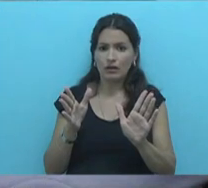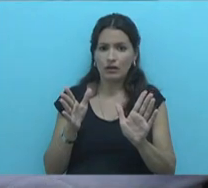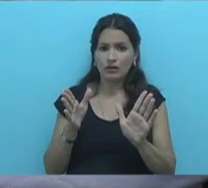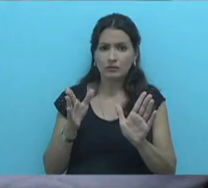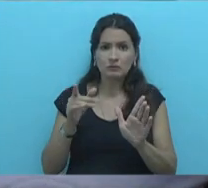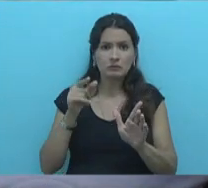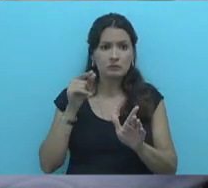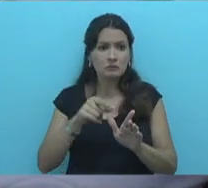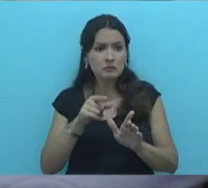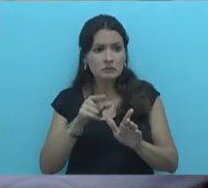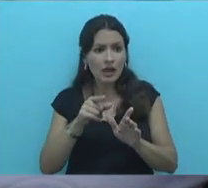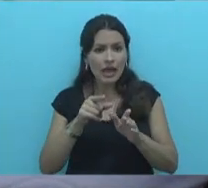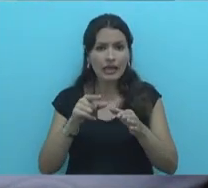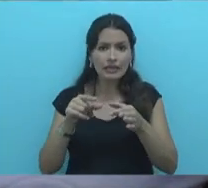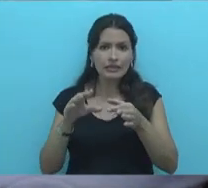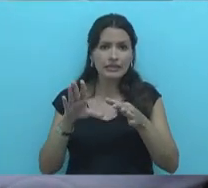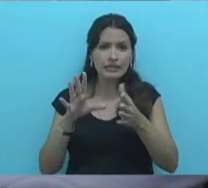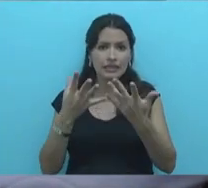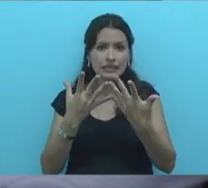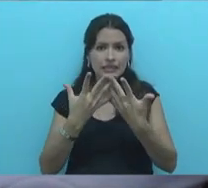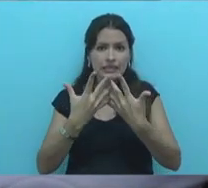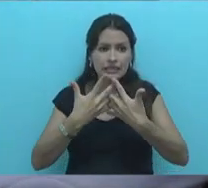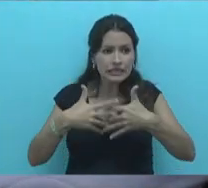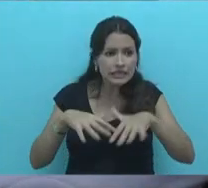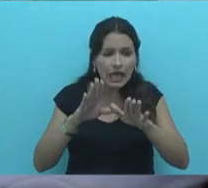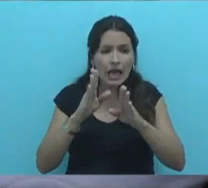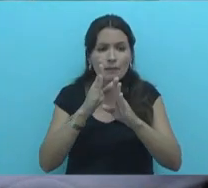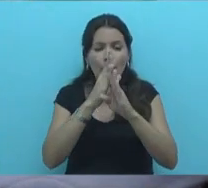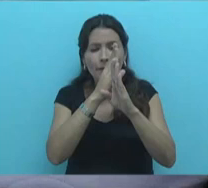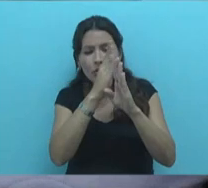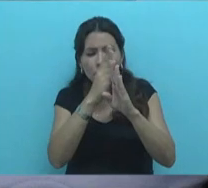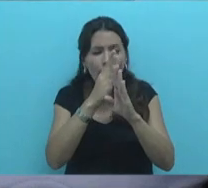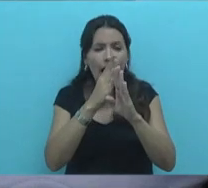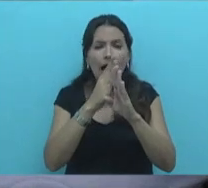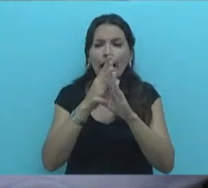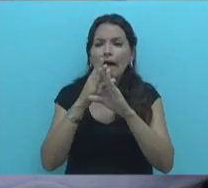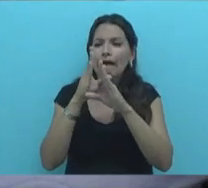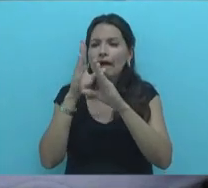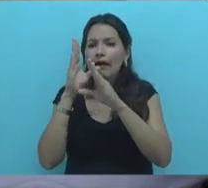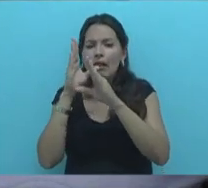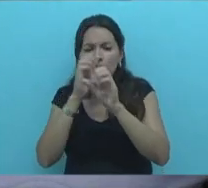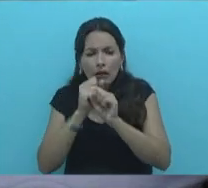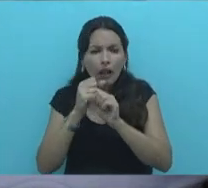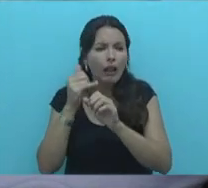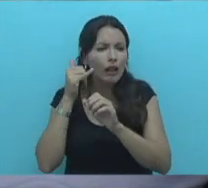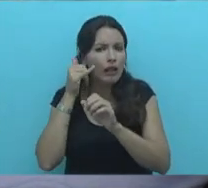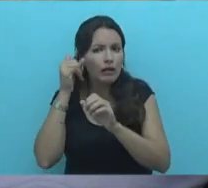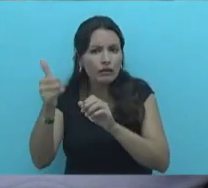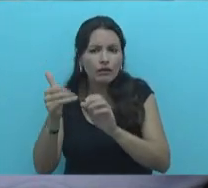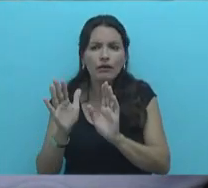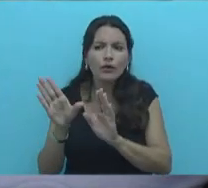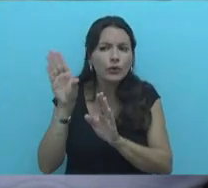esta red de espionaje y esta red de escuchas ilegales y de sobornos y de